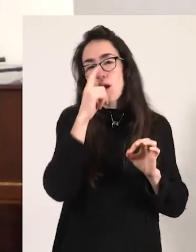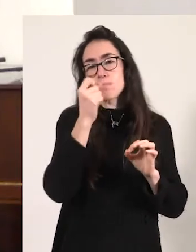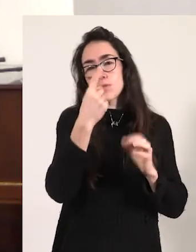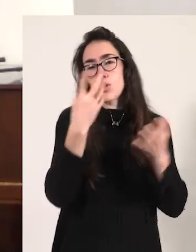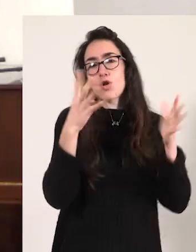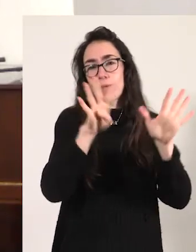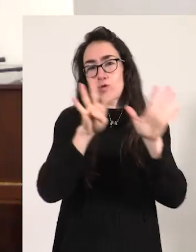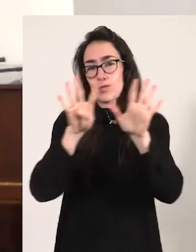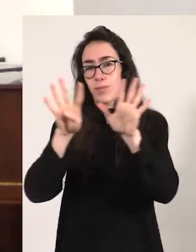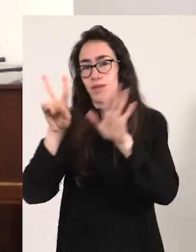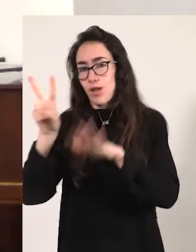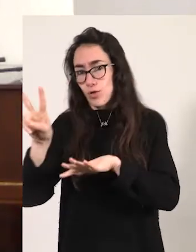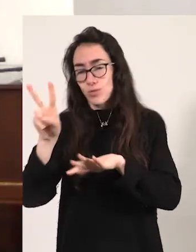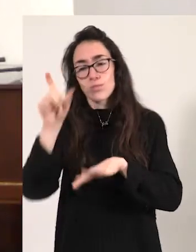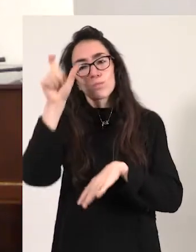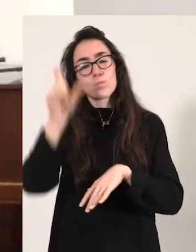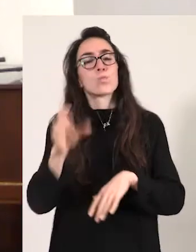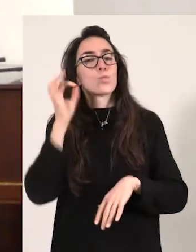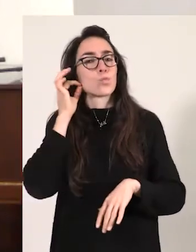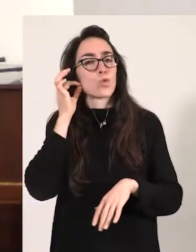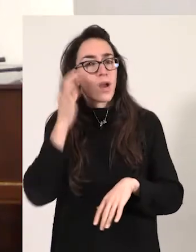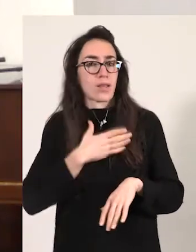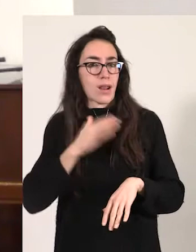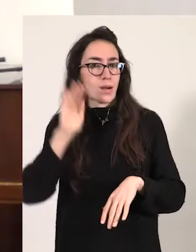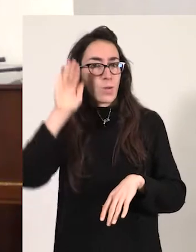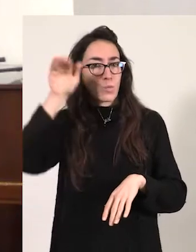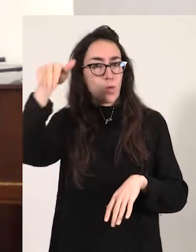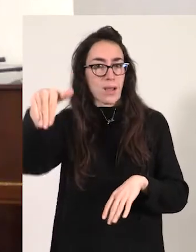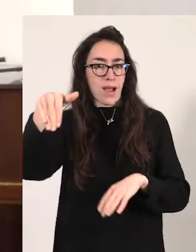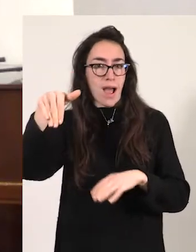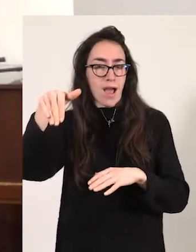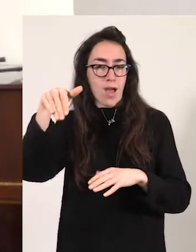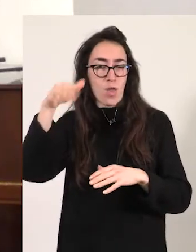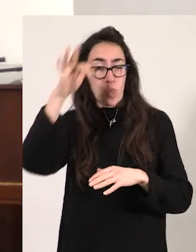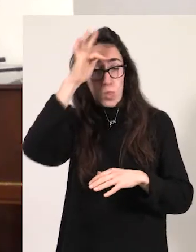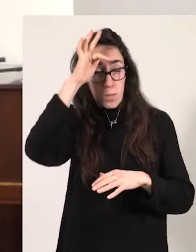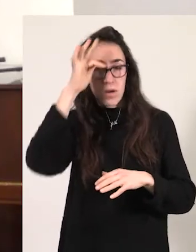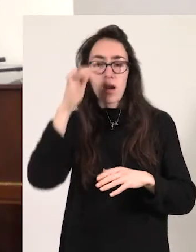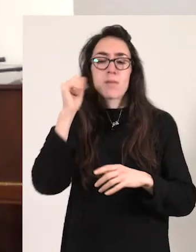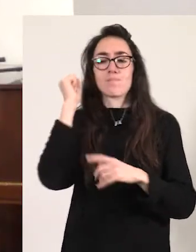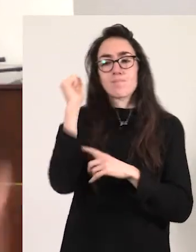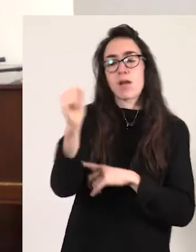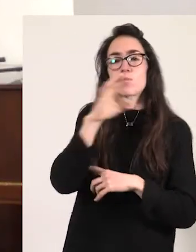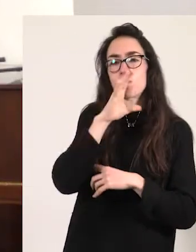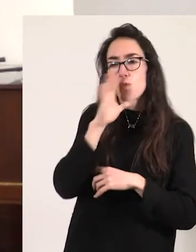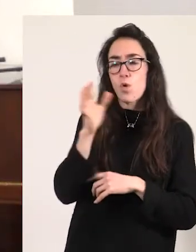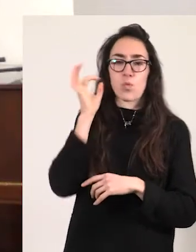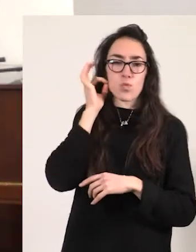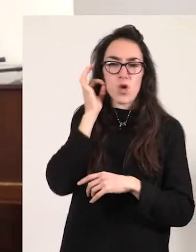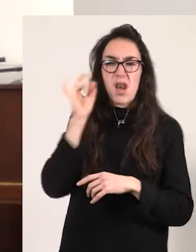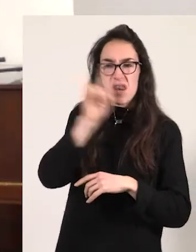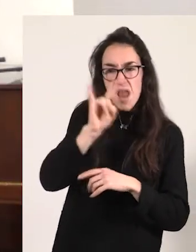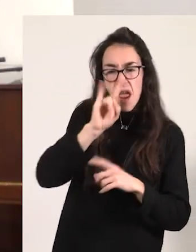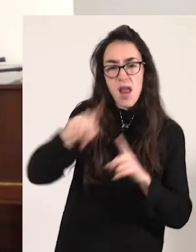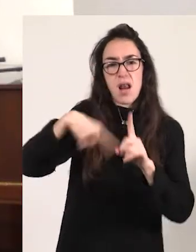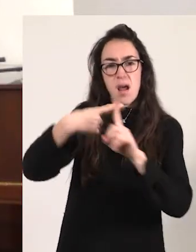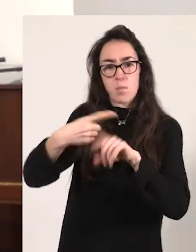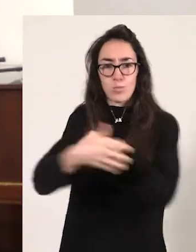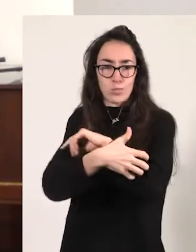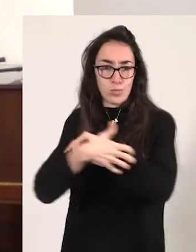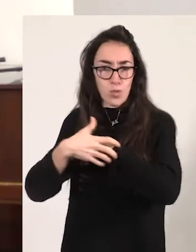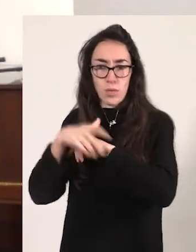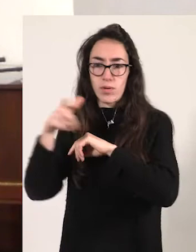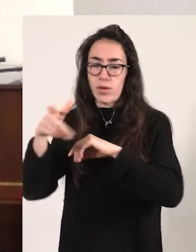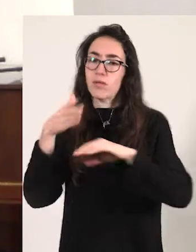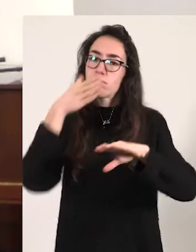fue en 1992, Lucrecia Pérez, una mujer que vino de República Dominicana, la que mataron por migrante, por negra y por pobre, ¿no? Que